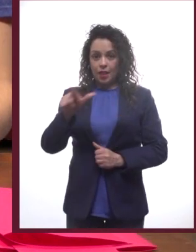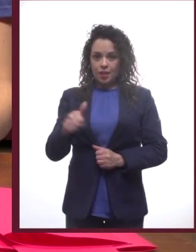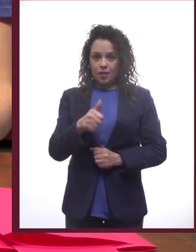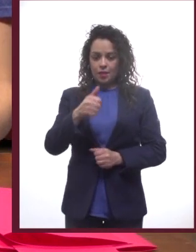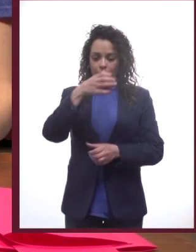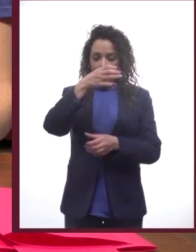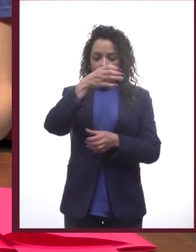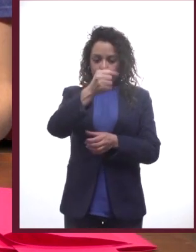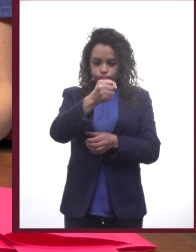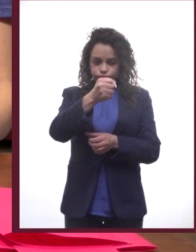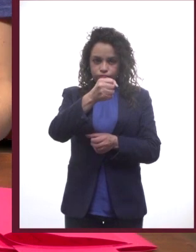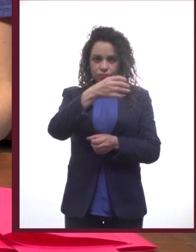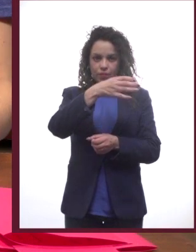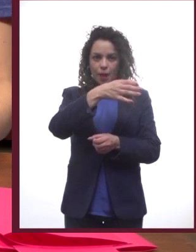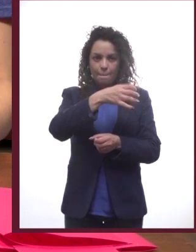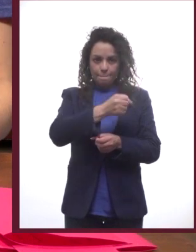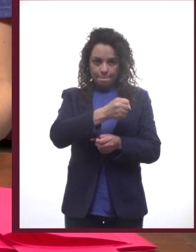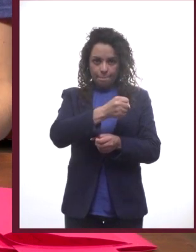Engrapas.